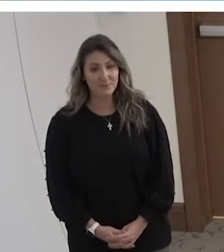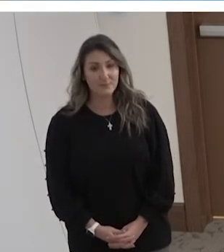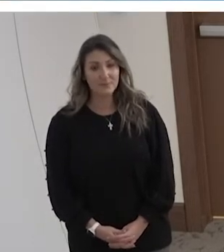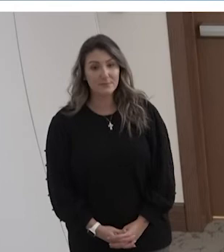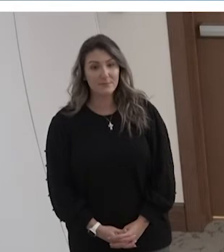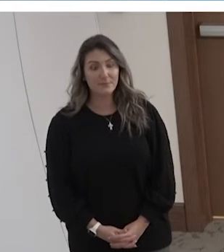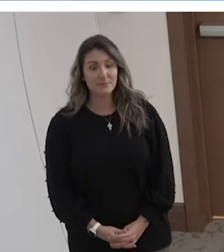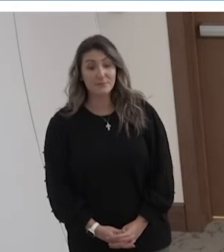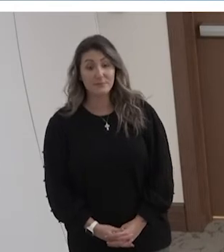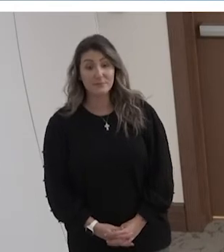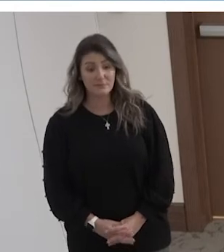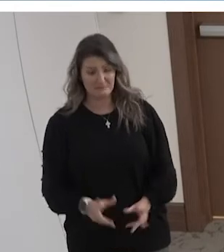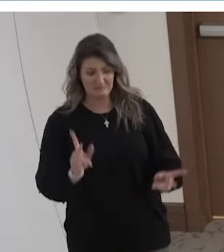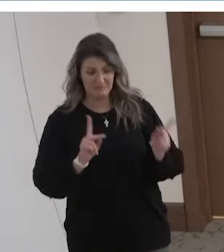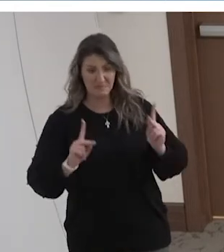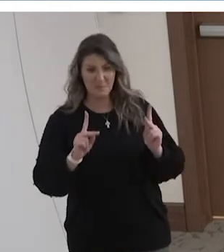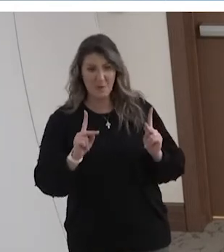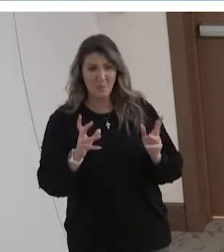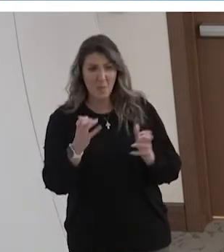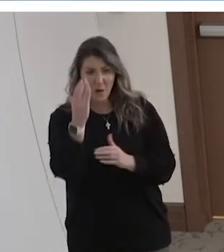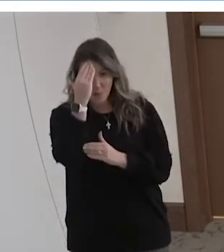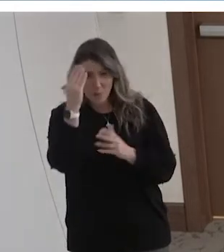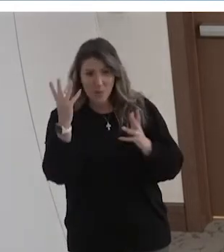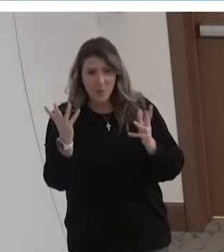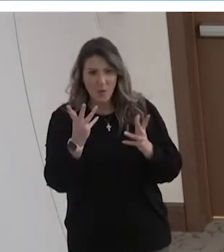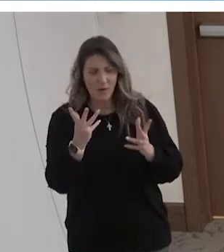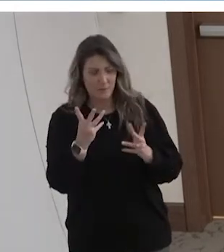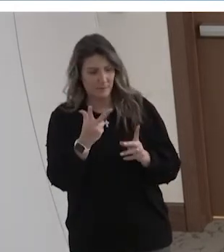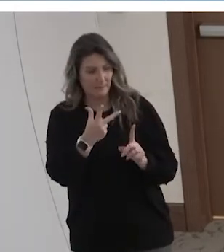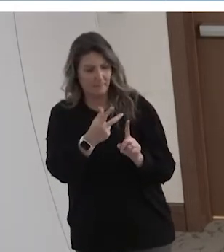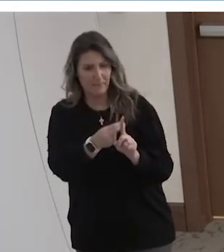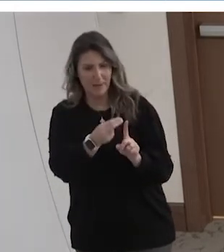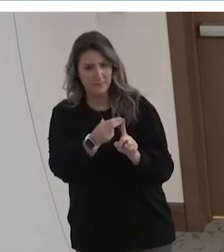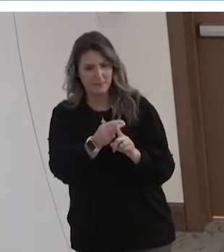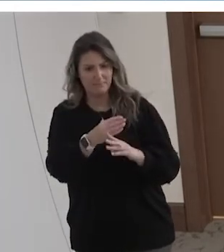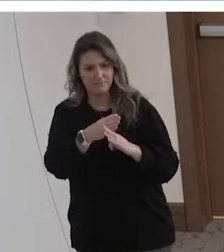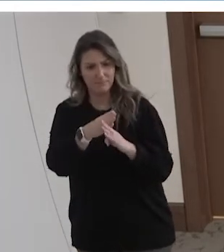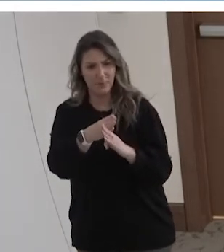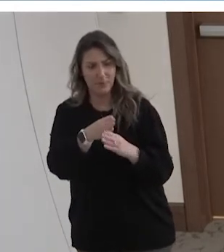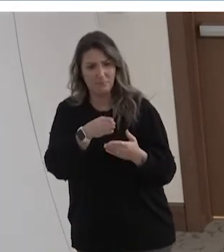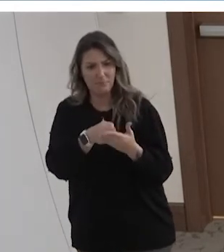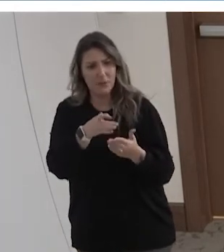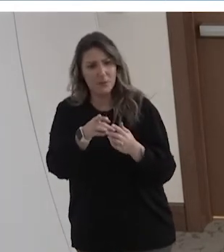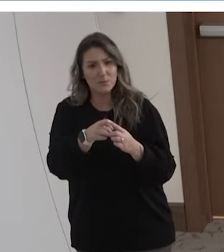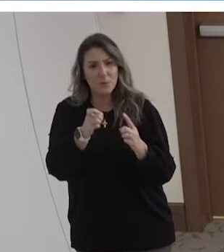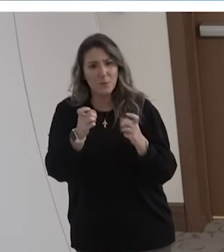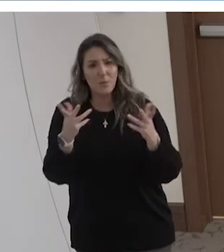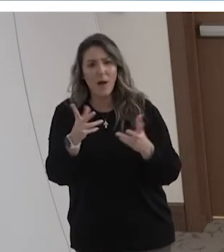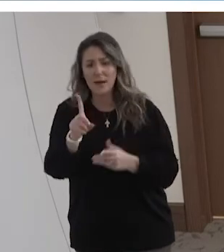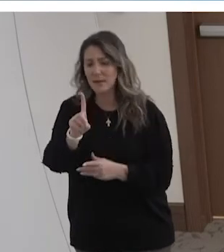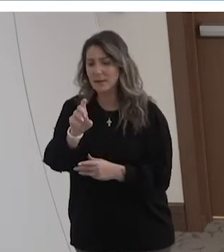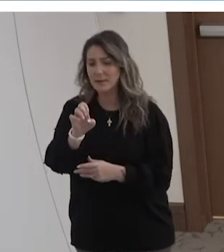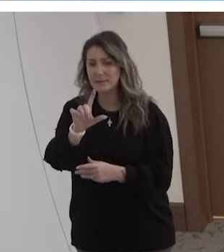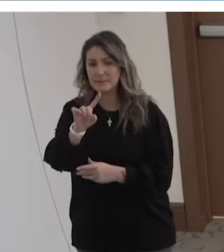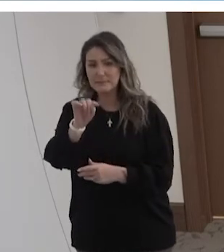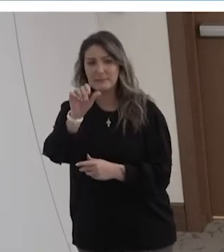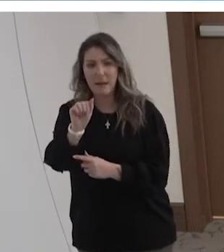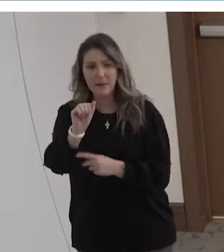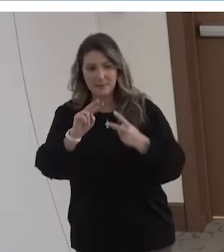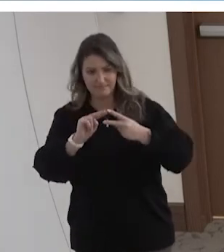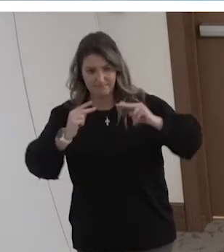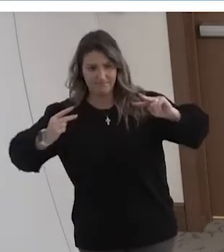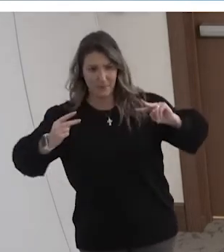So people also want to know if the vaccine's effective against the Delta variant. Algunas personas también quieren